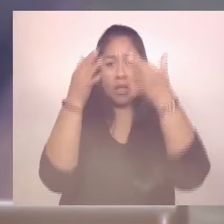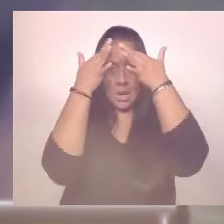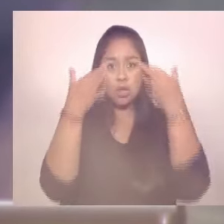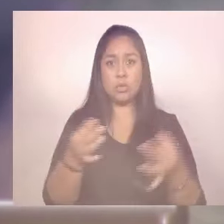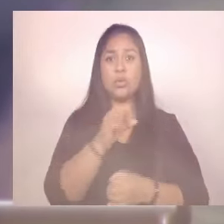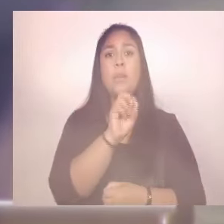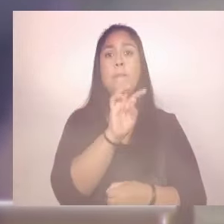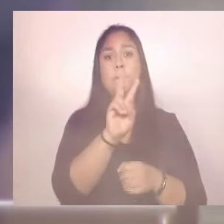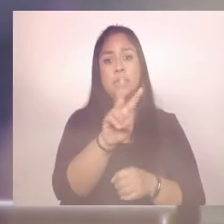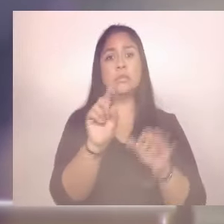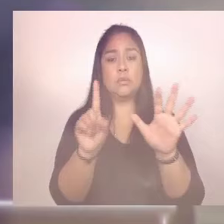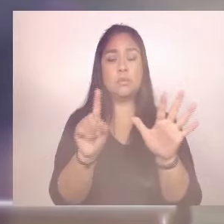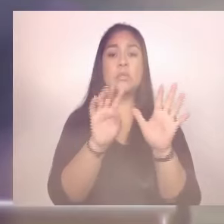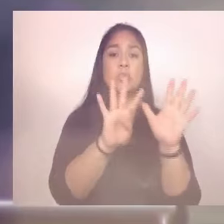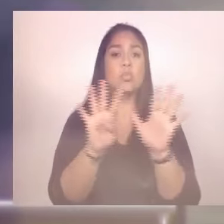resolución